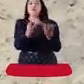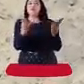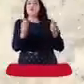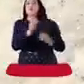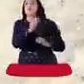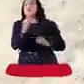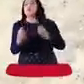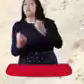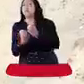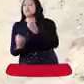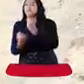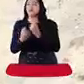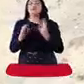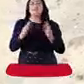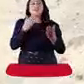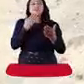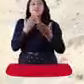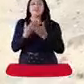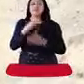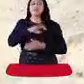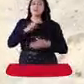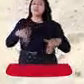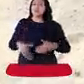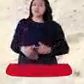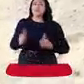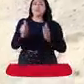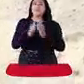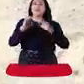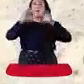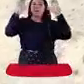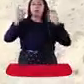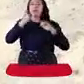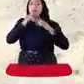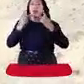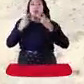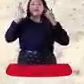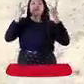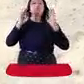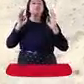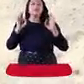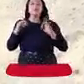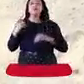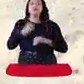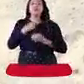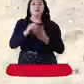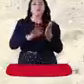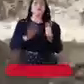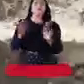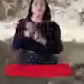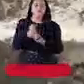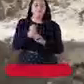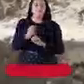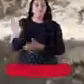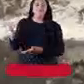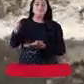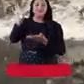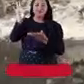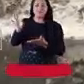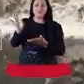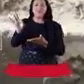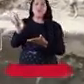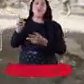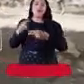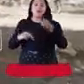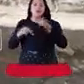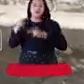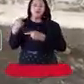y agradecemos bastante al municipio y a la EMAPAO porque ya estamos ejecutando este proyecto. Joaquín Chalán,